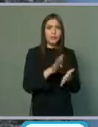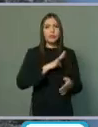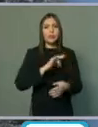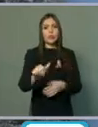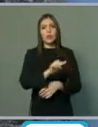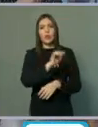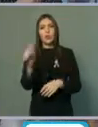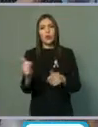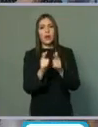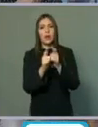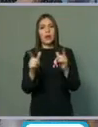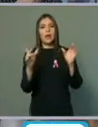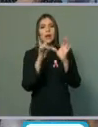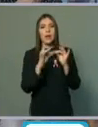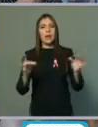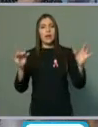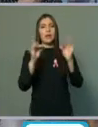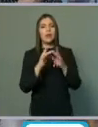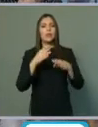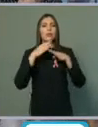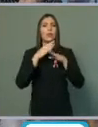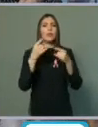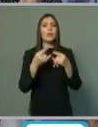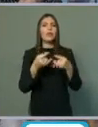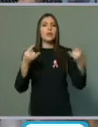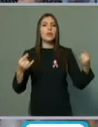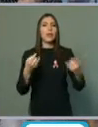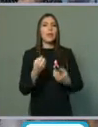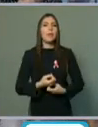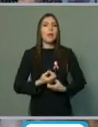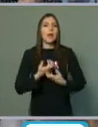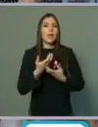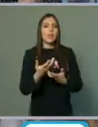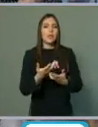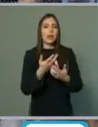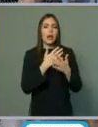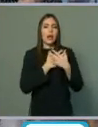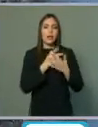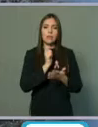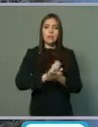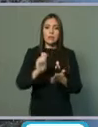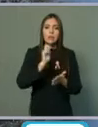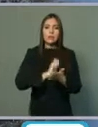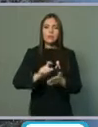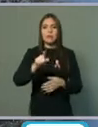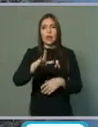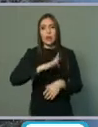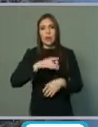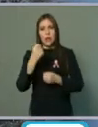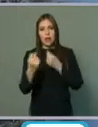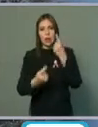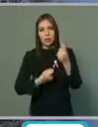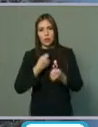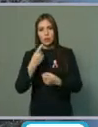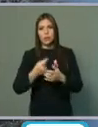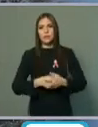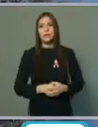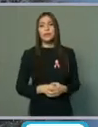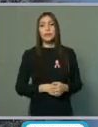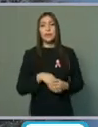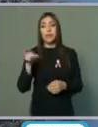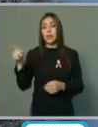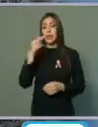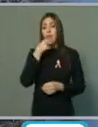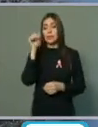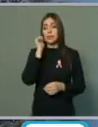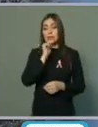y habla de la historia de la poesía y demás, que también están por ahí publicados, que nos pueden dar como esa visión, porque además déjenme contarles una cosa muy curiosa. Él decía que la